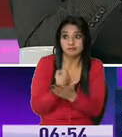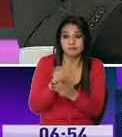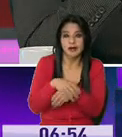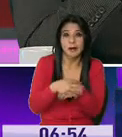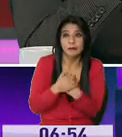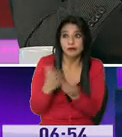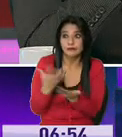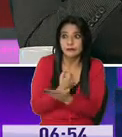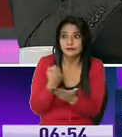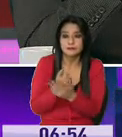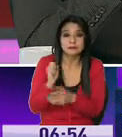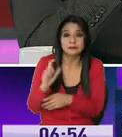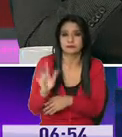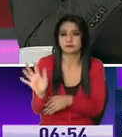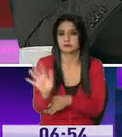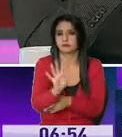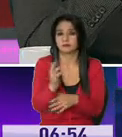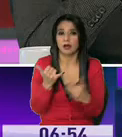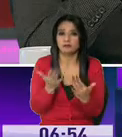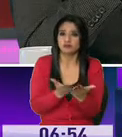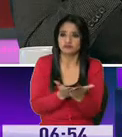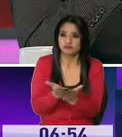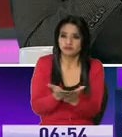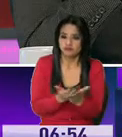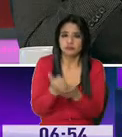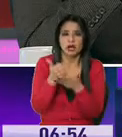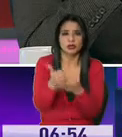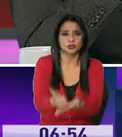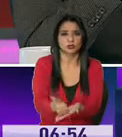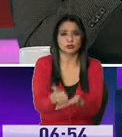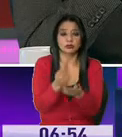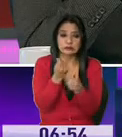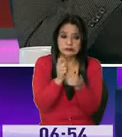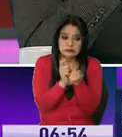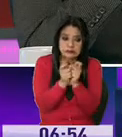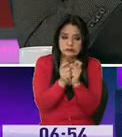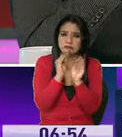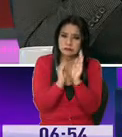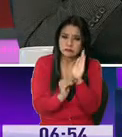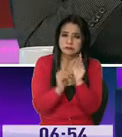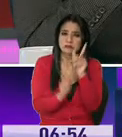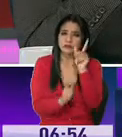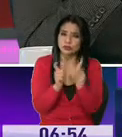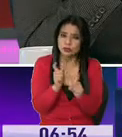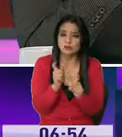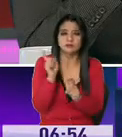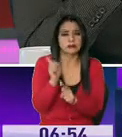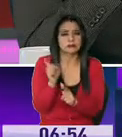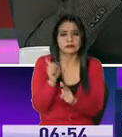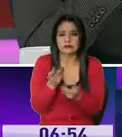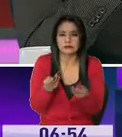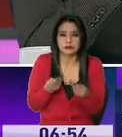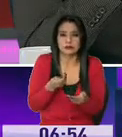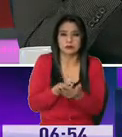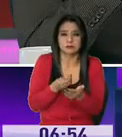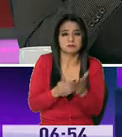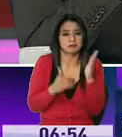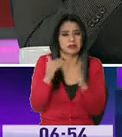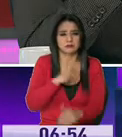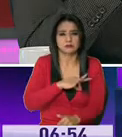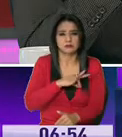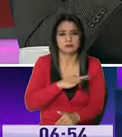Hospital de Especialidades de Puerto Viejo, al Hospital Verde y Ceballos de aquí de Manta, de Puerto Viejo también, y algunos otros